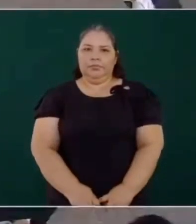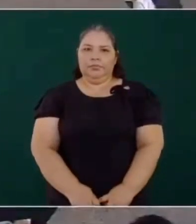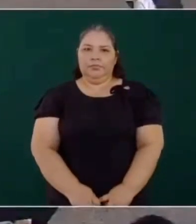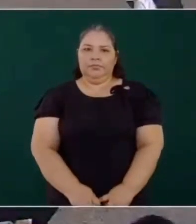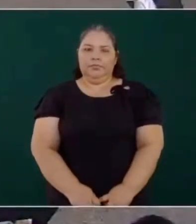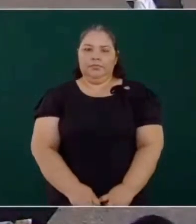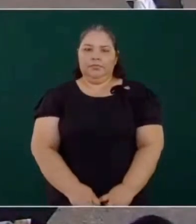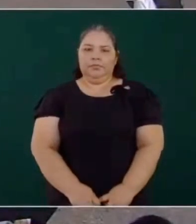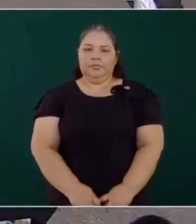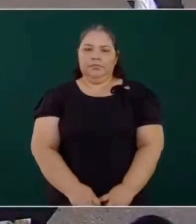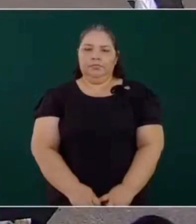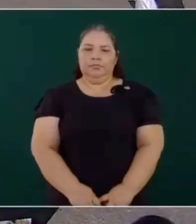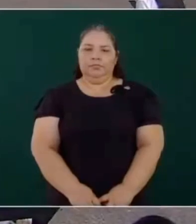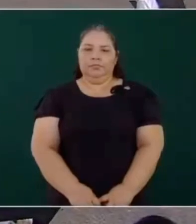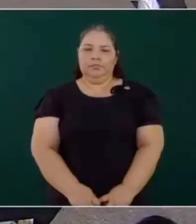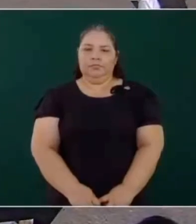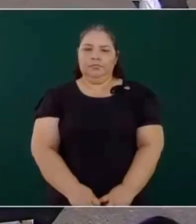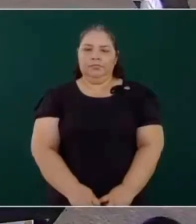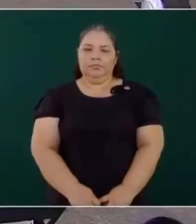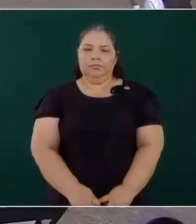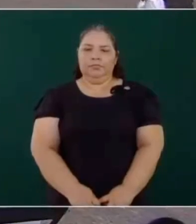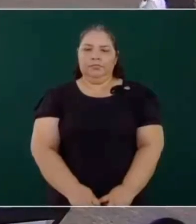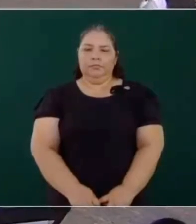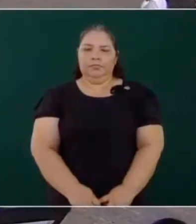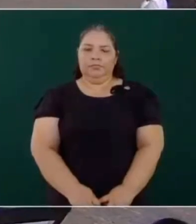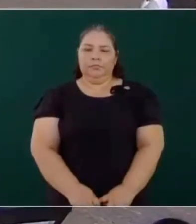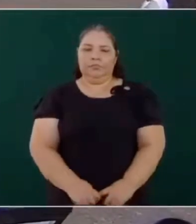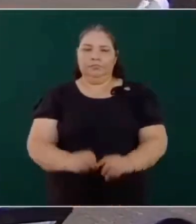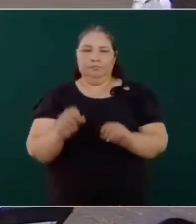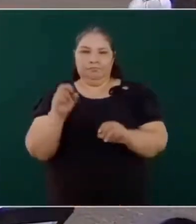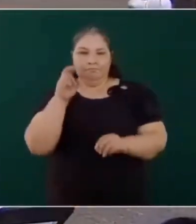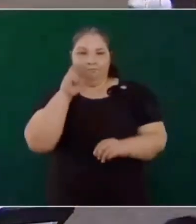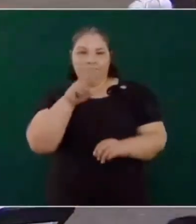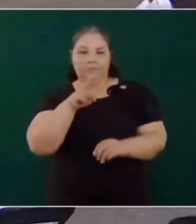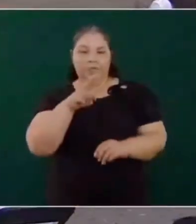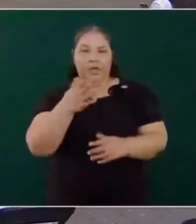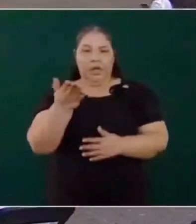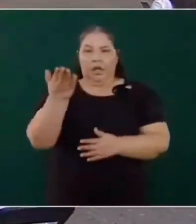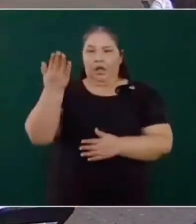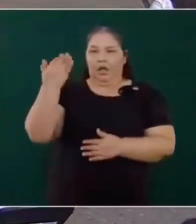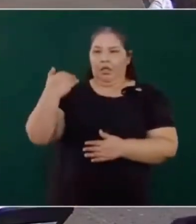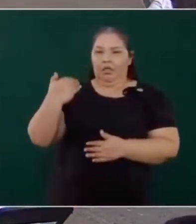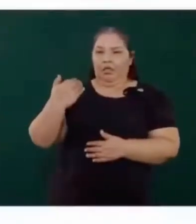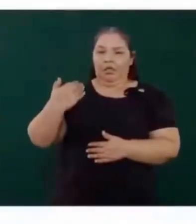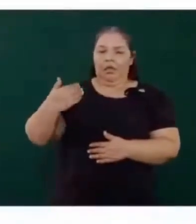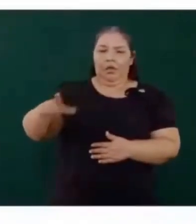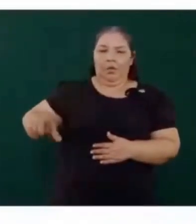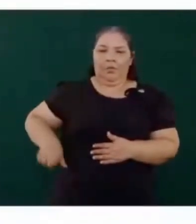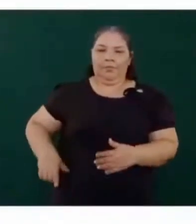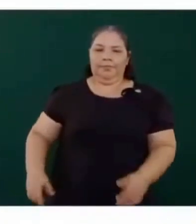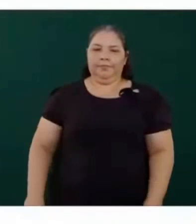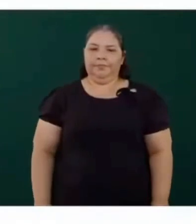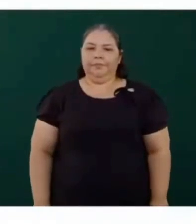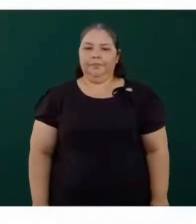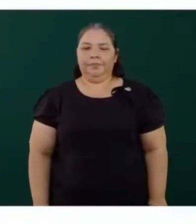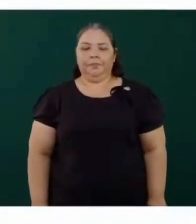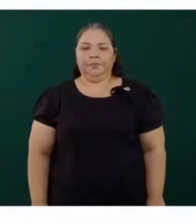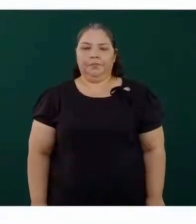Miren, el gobierno de Salinas, también lo voy a repetir,